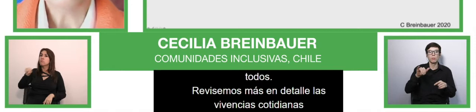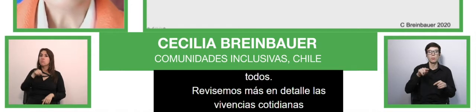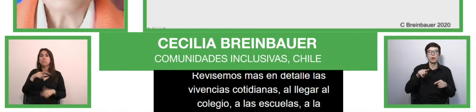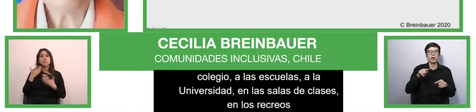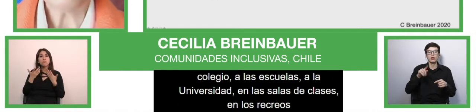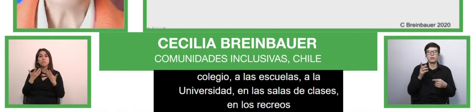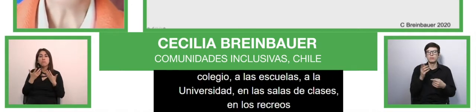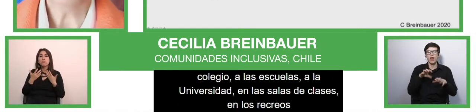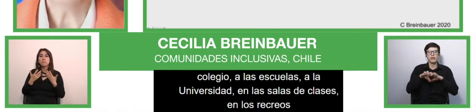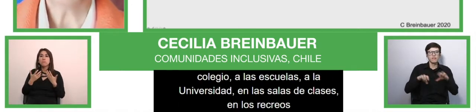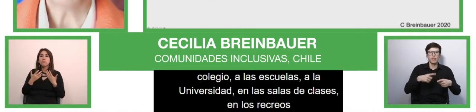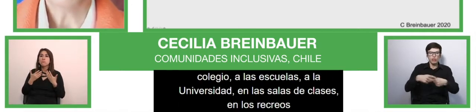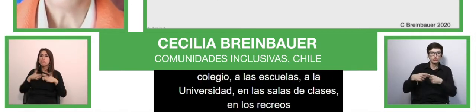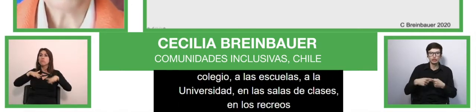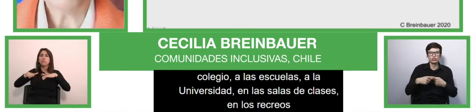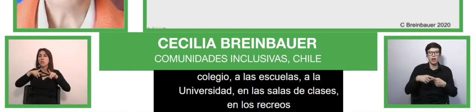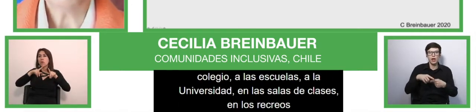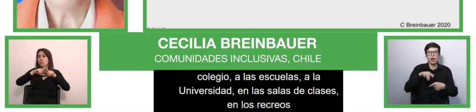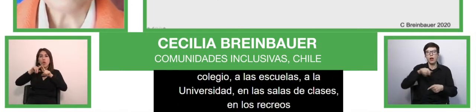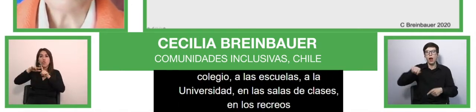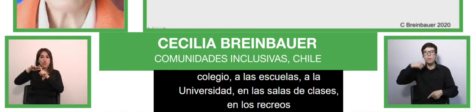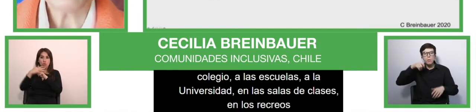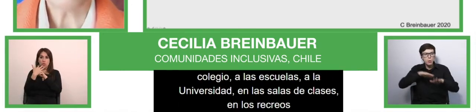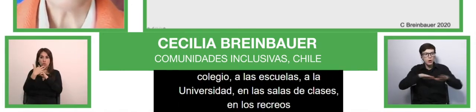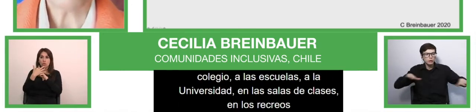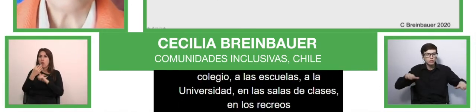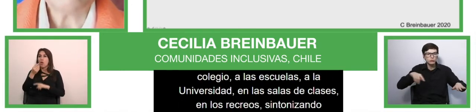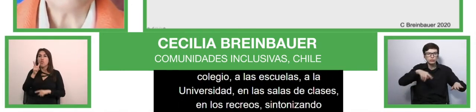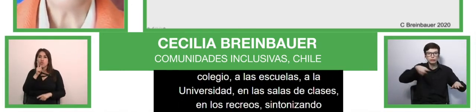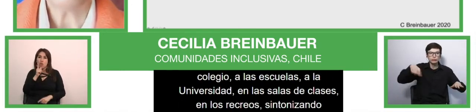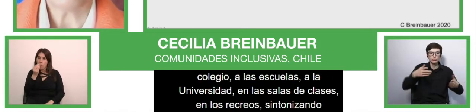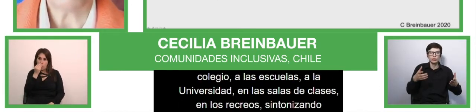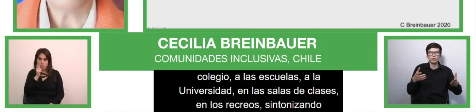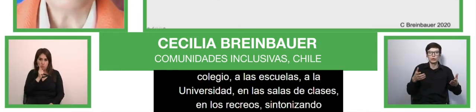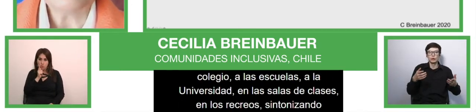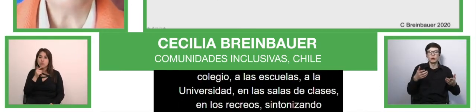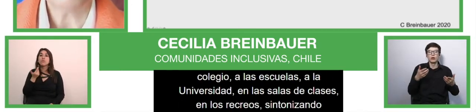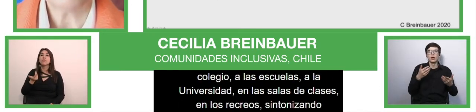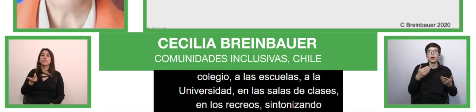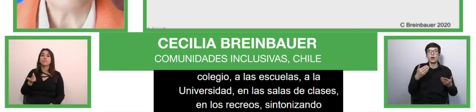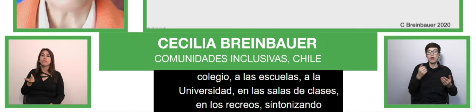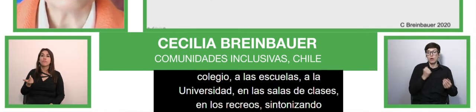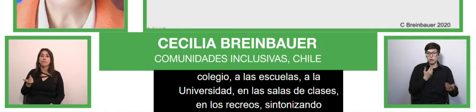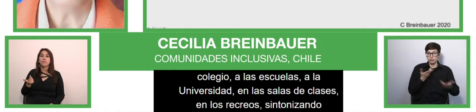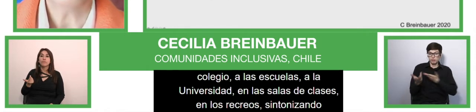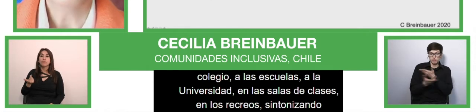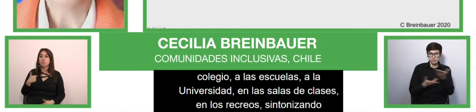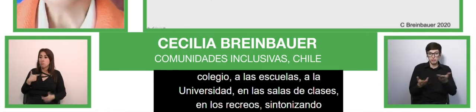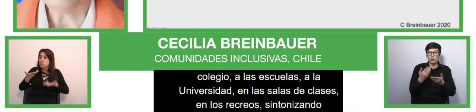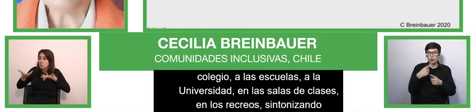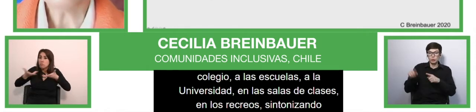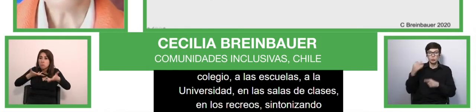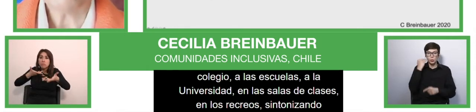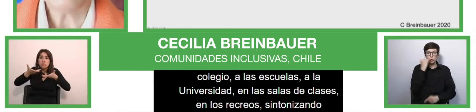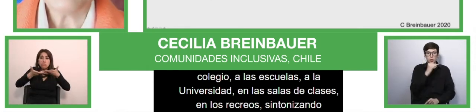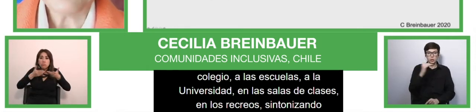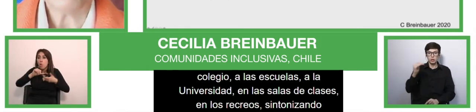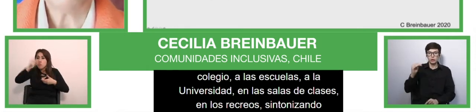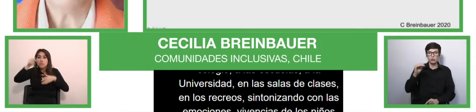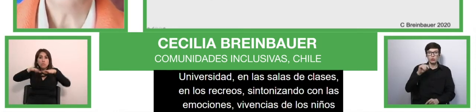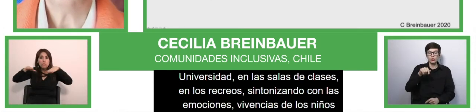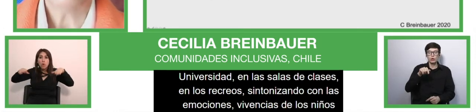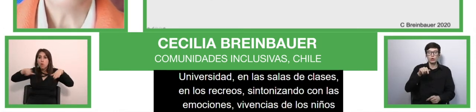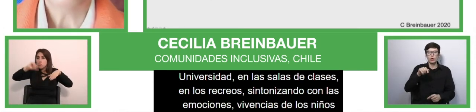sociales sintonizando no con las emociones con las vivencias de los niños y adolescentes que crecen